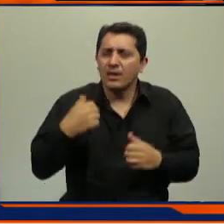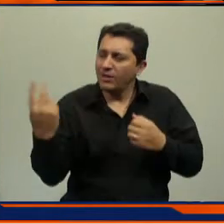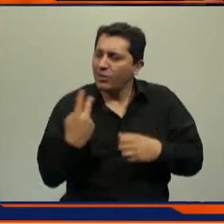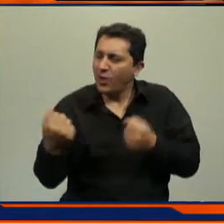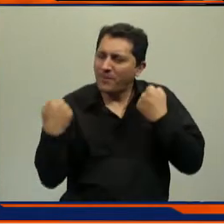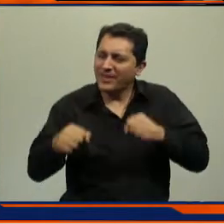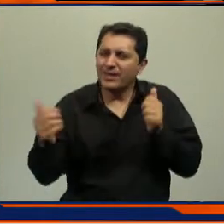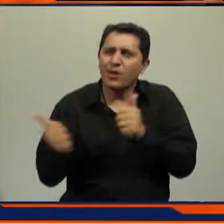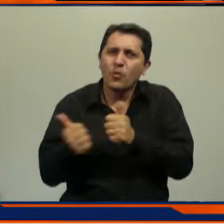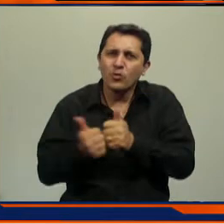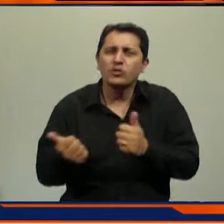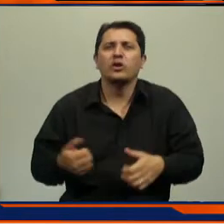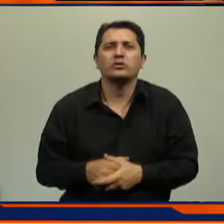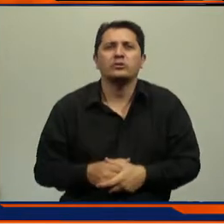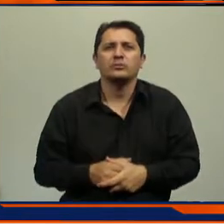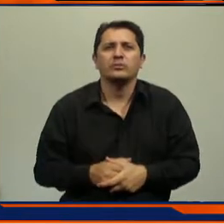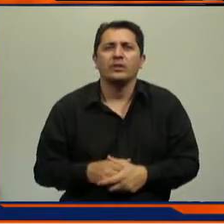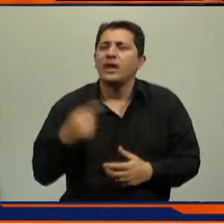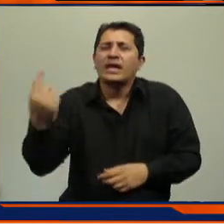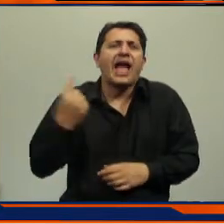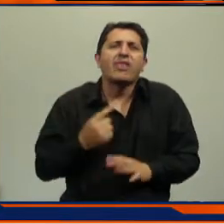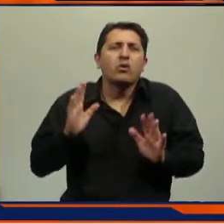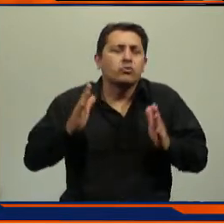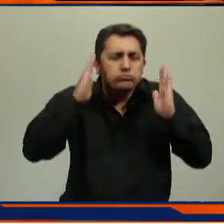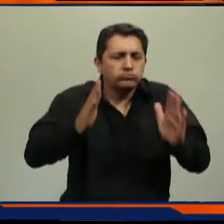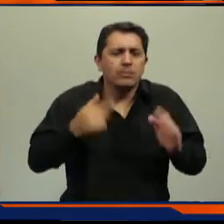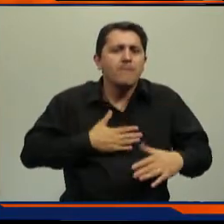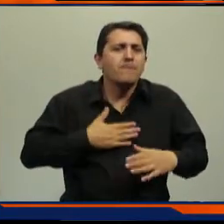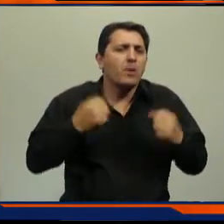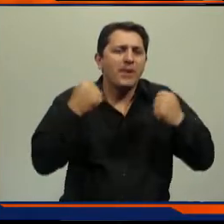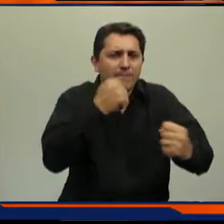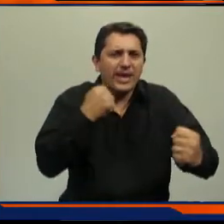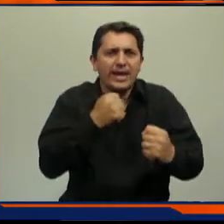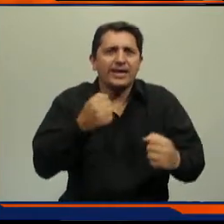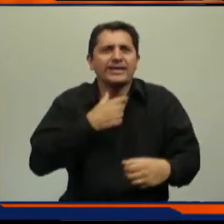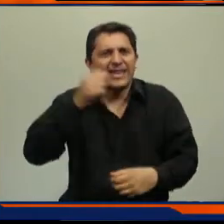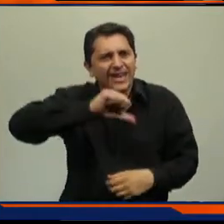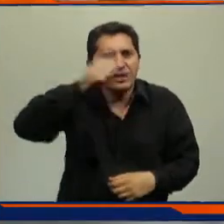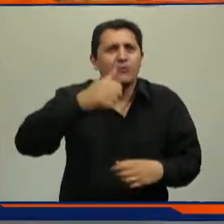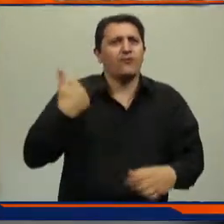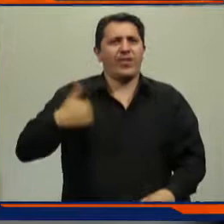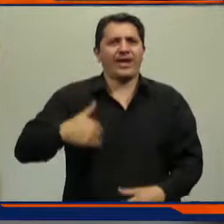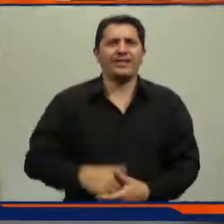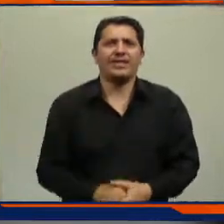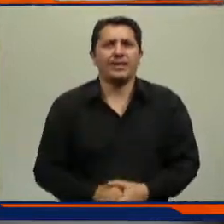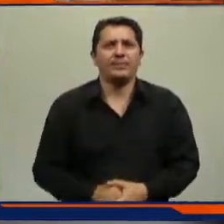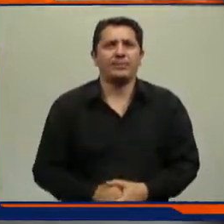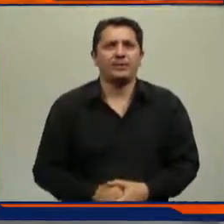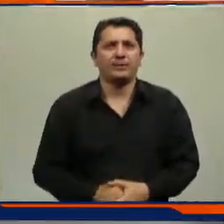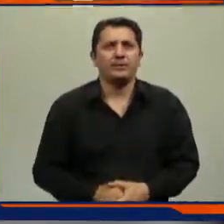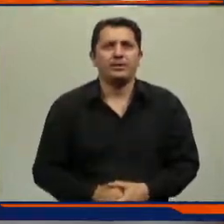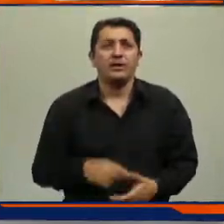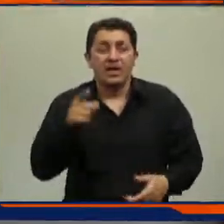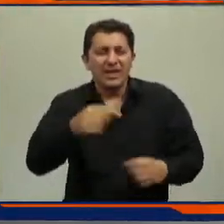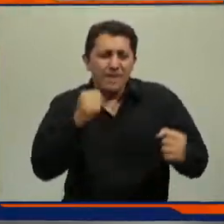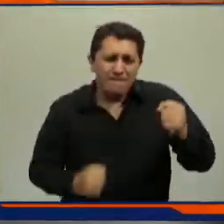y en verdad cada uno trabajó para su pelea y para obtener el triunfo para Argentina. ¿Esta va a ser una pelea de